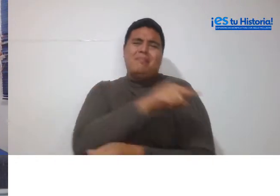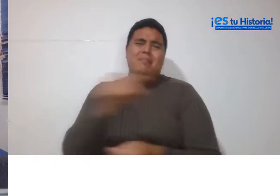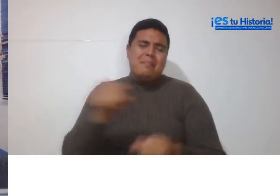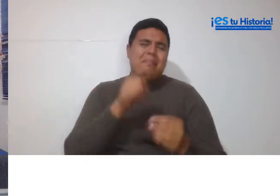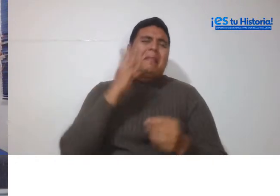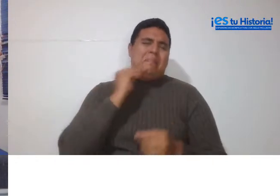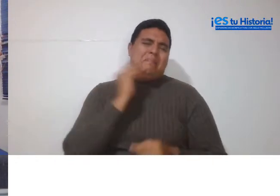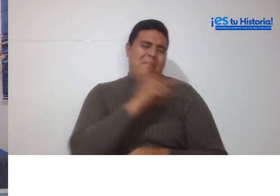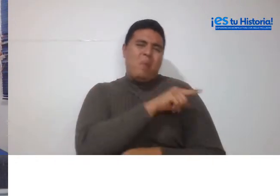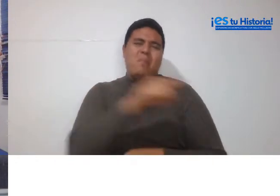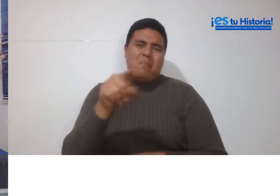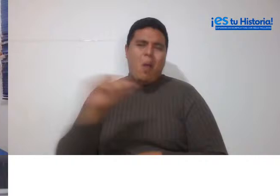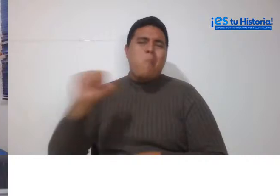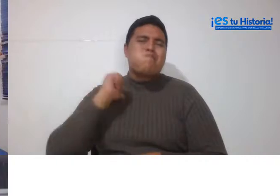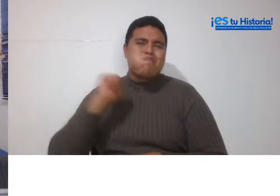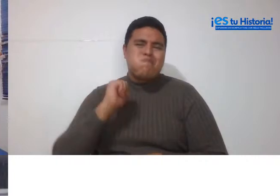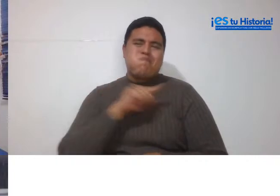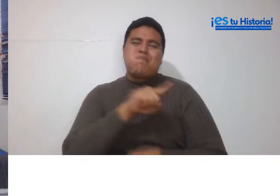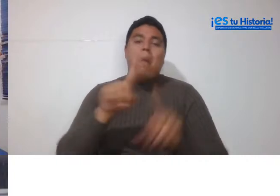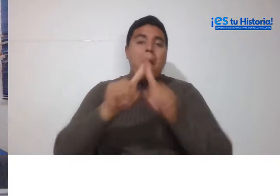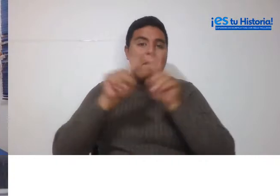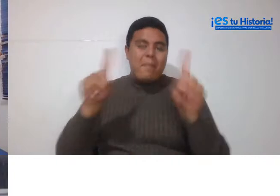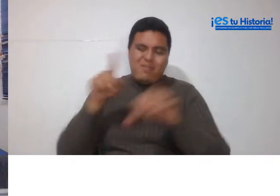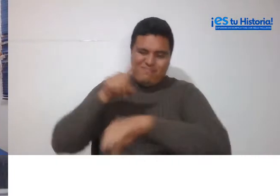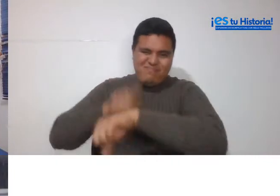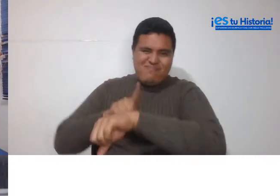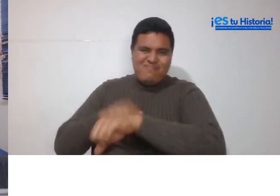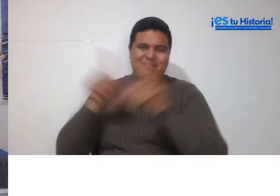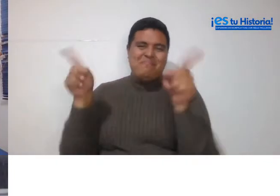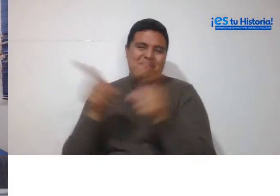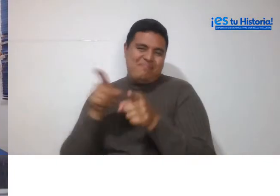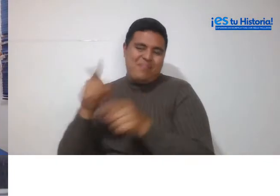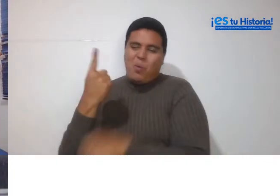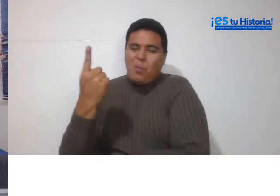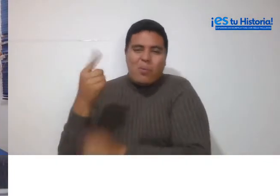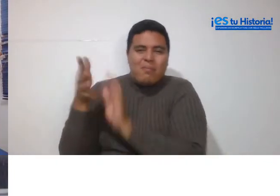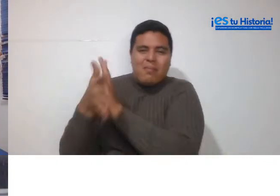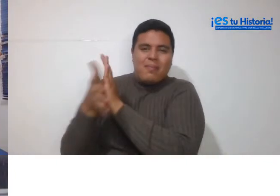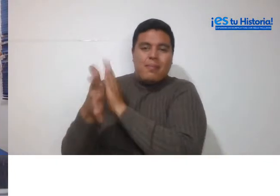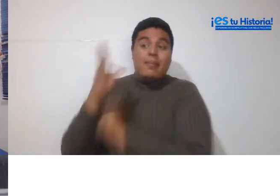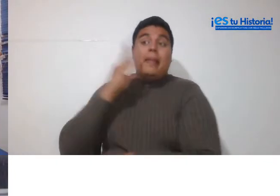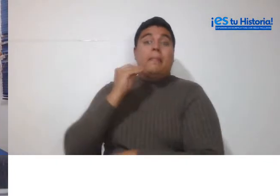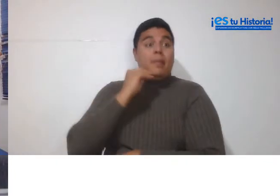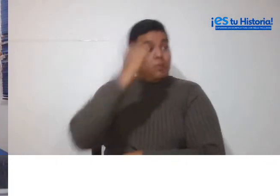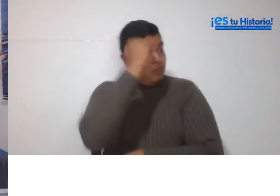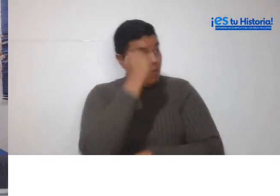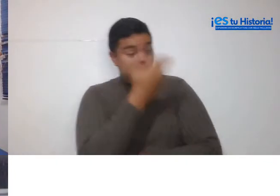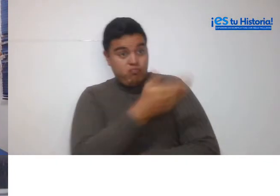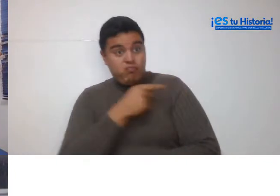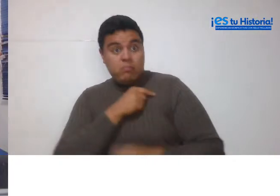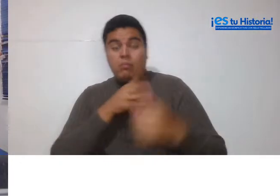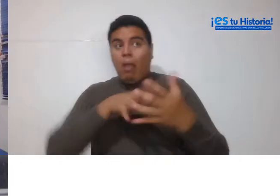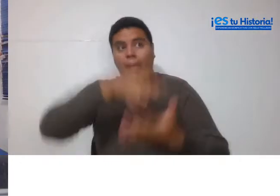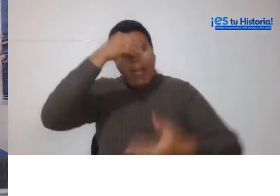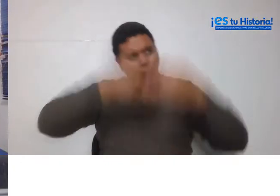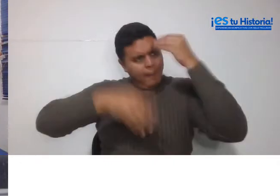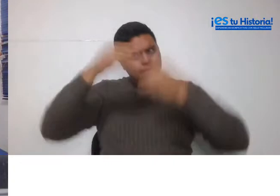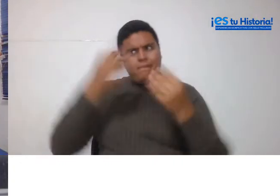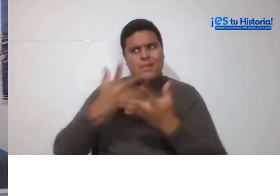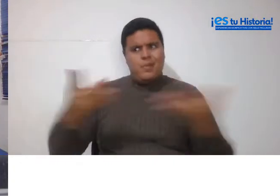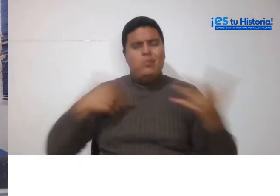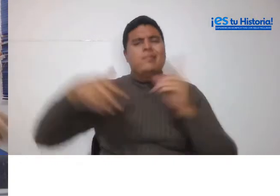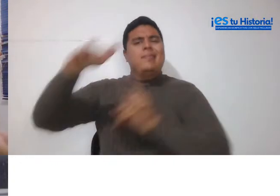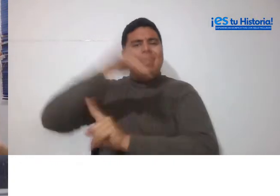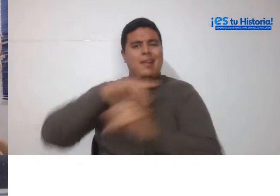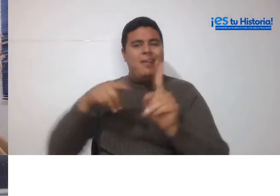toda la experiencia que se está abordando referente a lo que se aprende también, ¿no, maestra? Y ahora sí, pues, demos paso, por supuesto, a